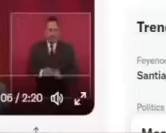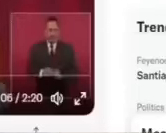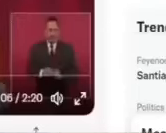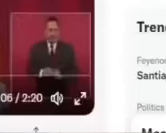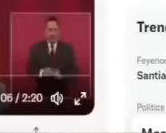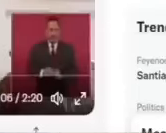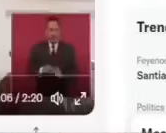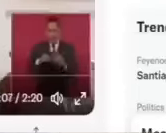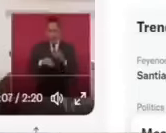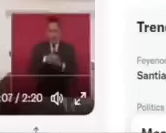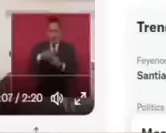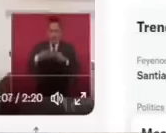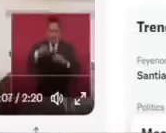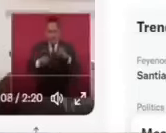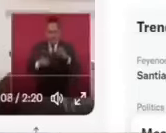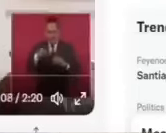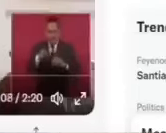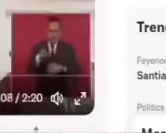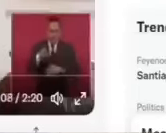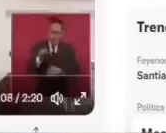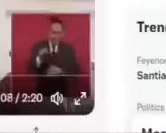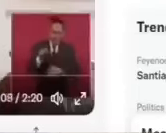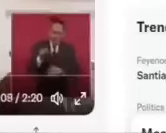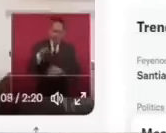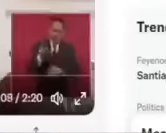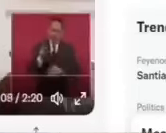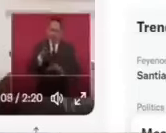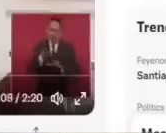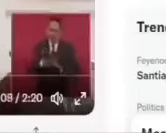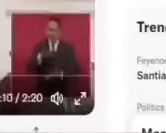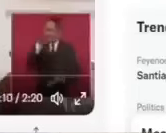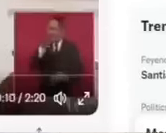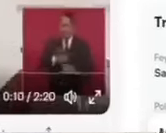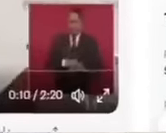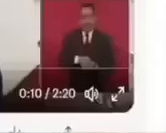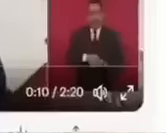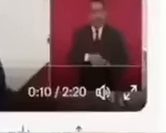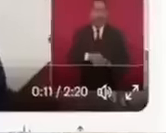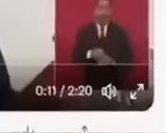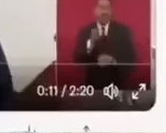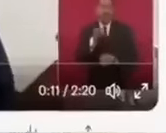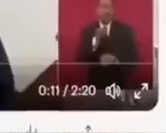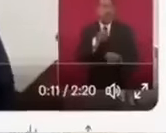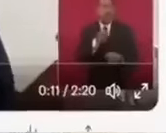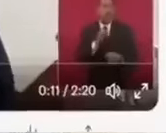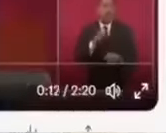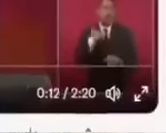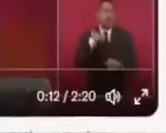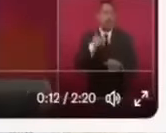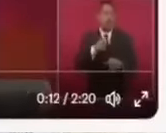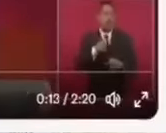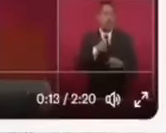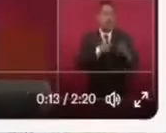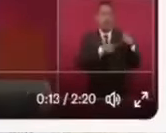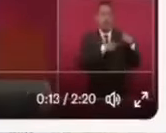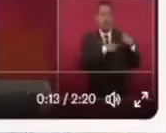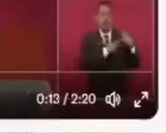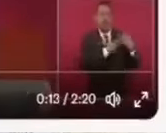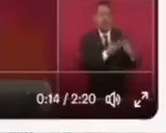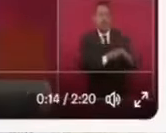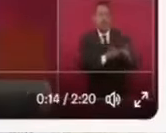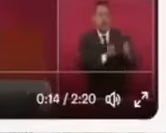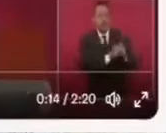no todos los jueces, pero la mayoría viene del antiguo régimen.